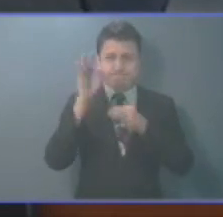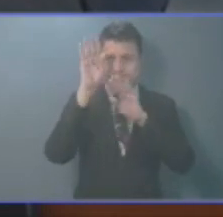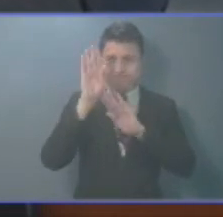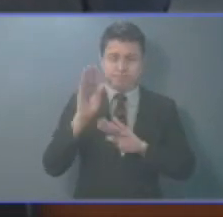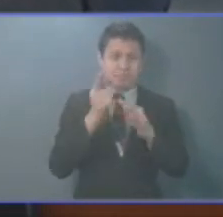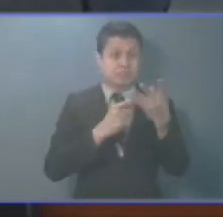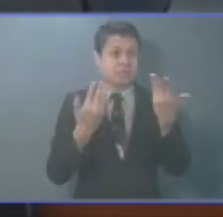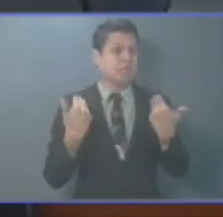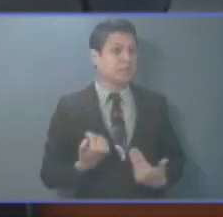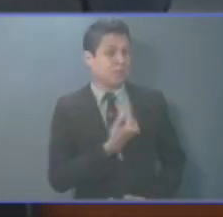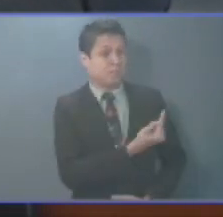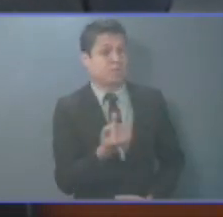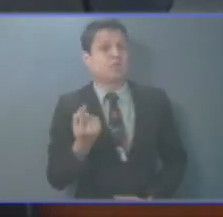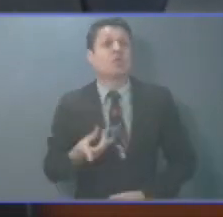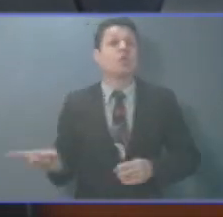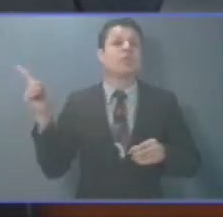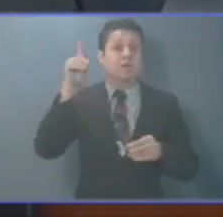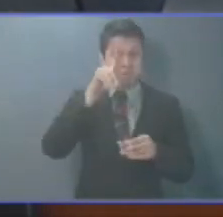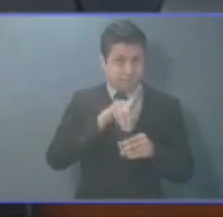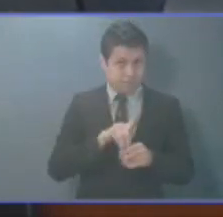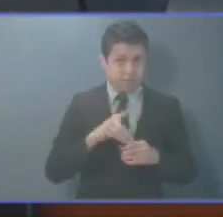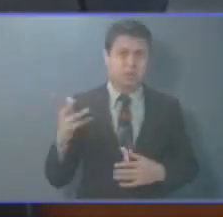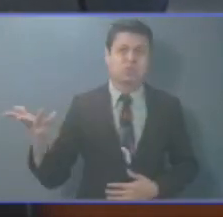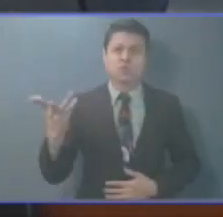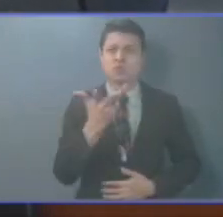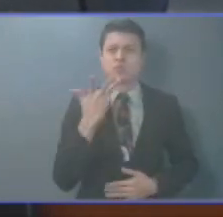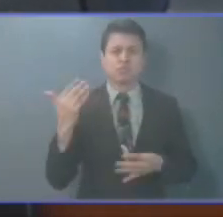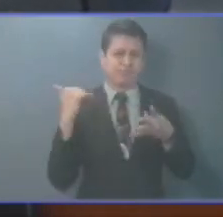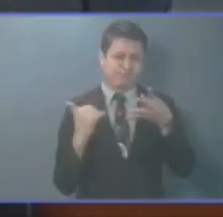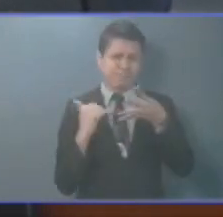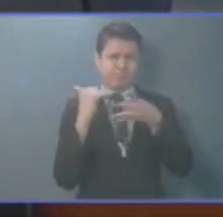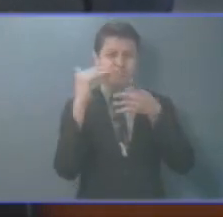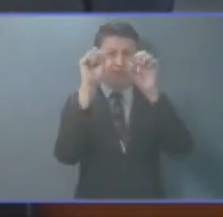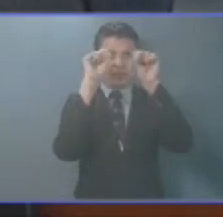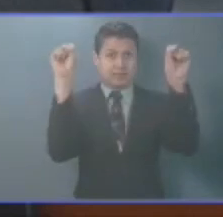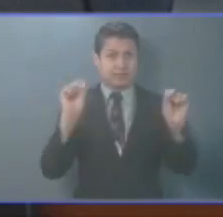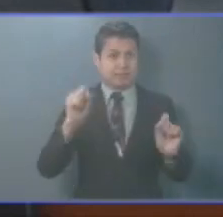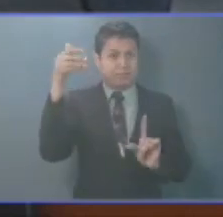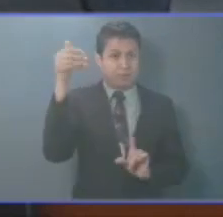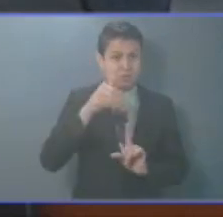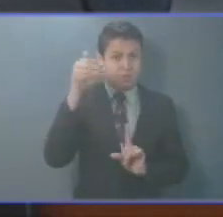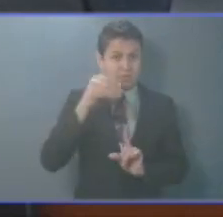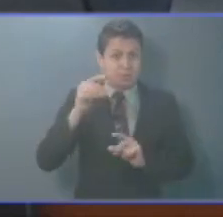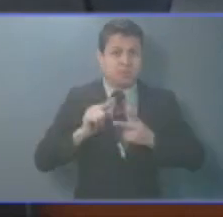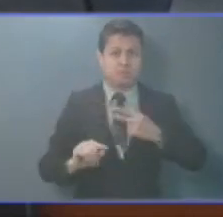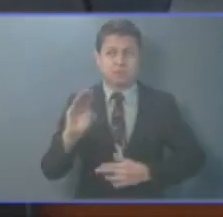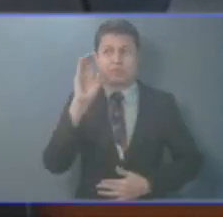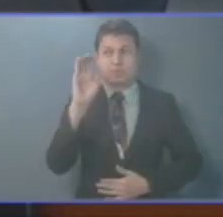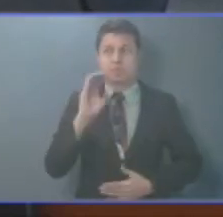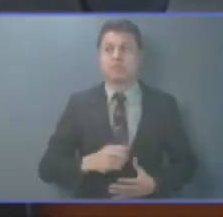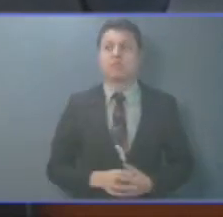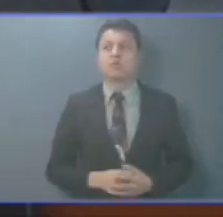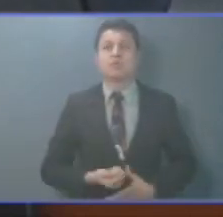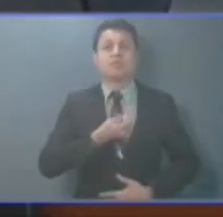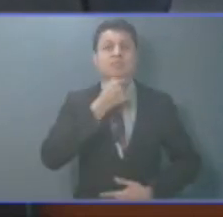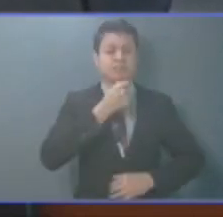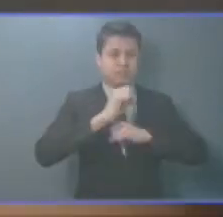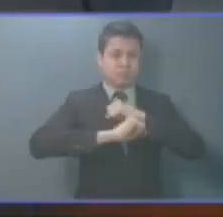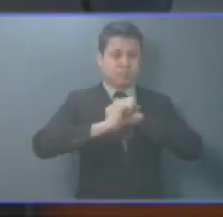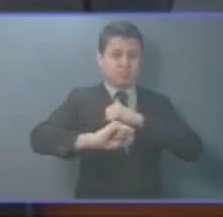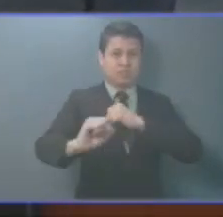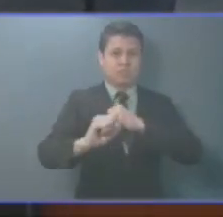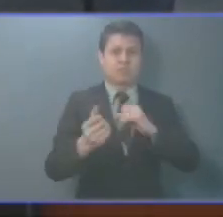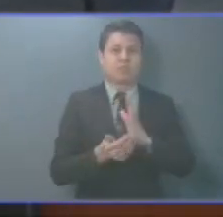derechos de las personas con discapacidad en todos los niveles del sistema educativo. C. Promover el reconocimiento